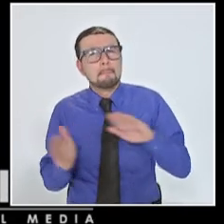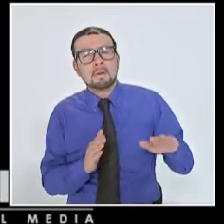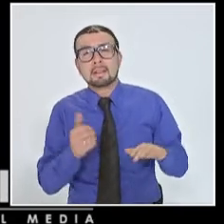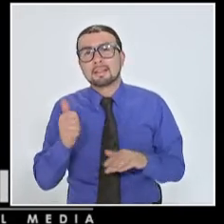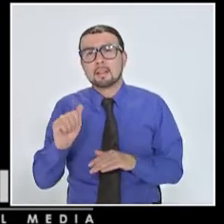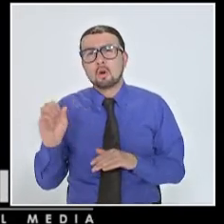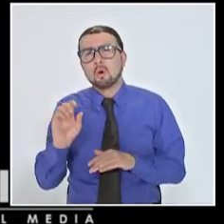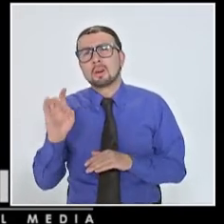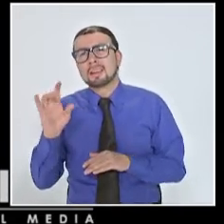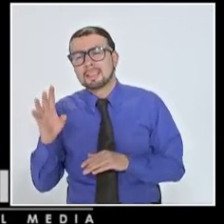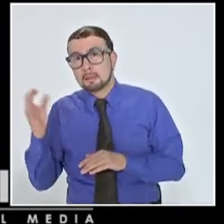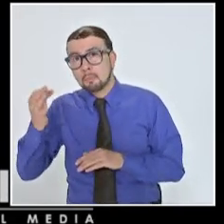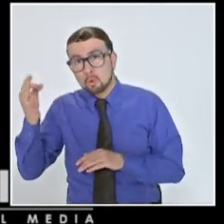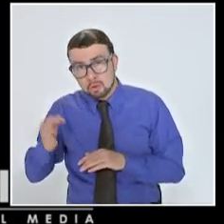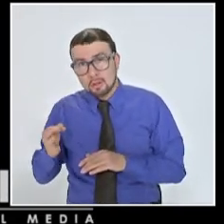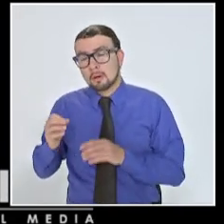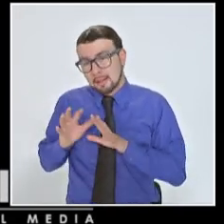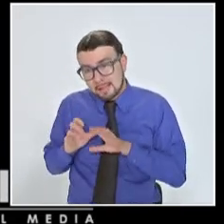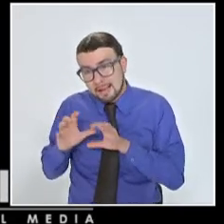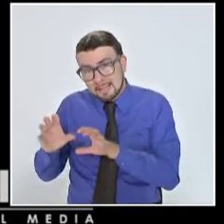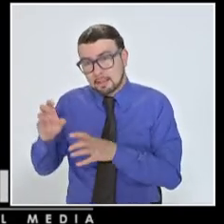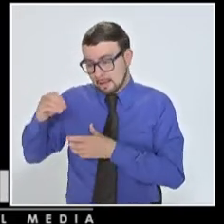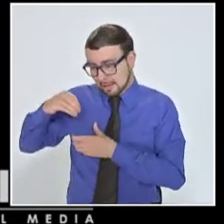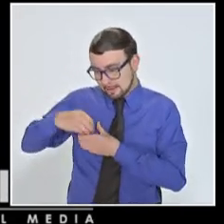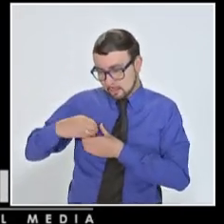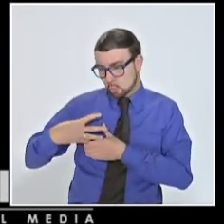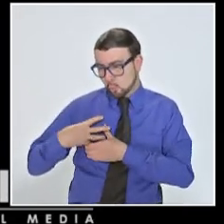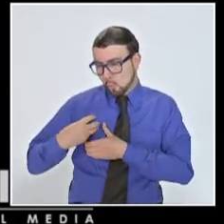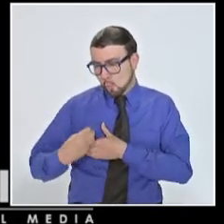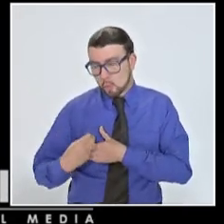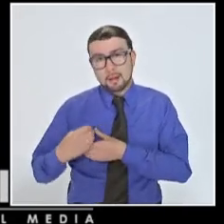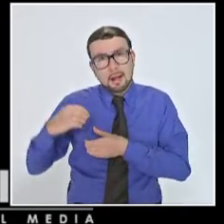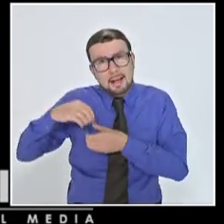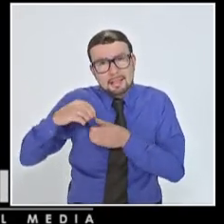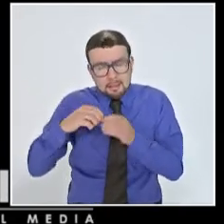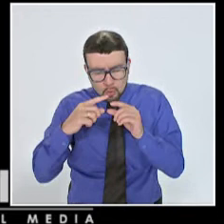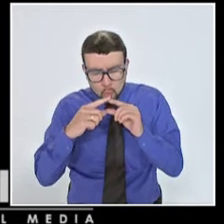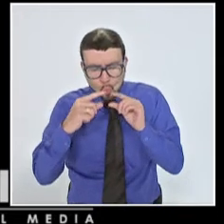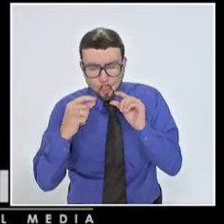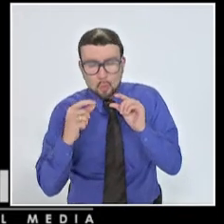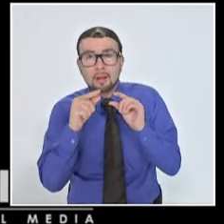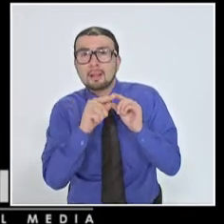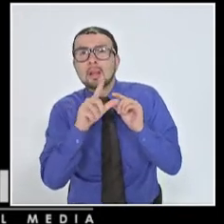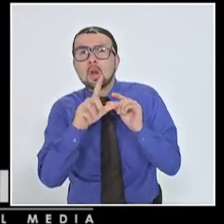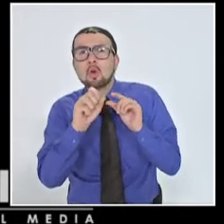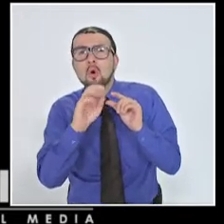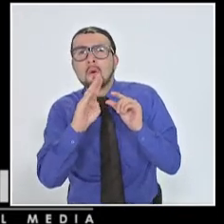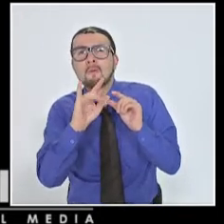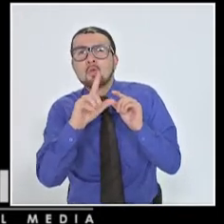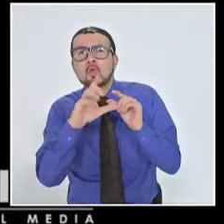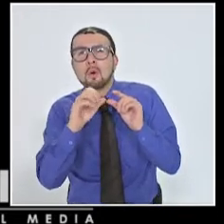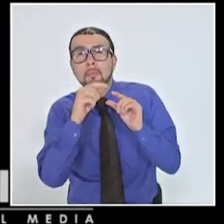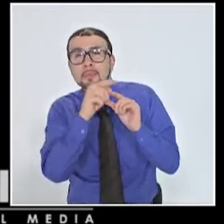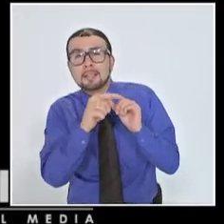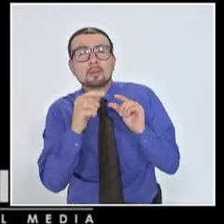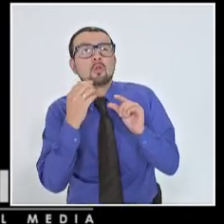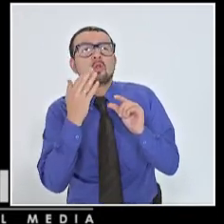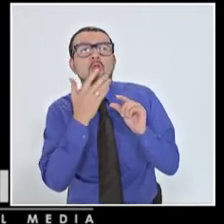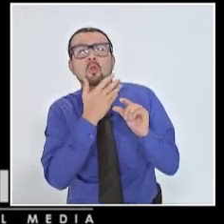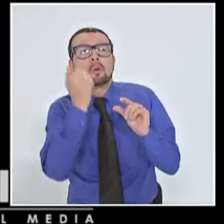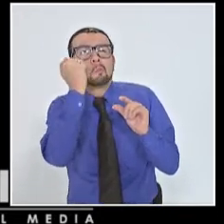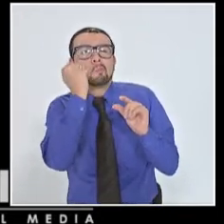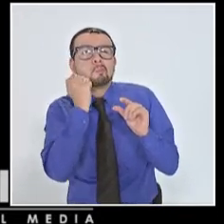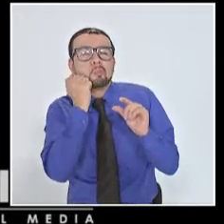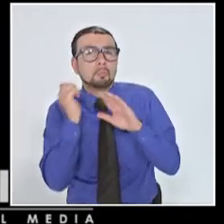se genera en los lóbulos, o sea que es de tipo lobulillar. Además, en la glándula mamaria vamos a encontrar